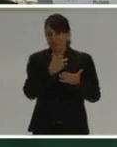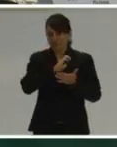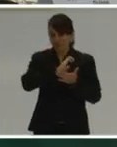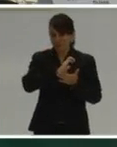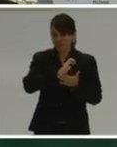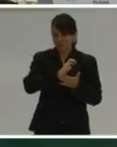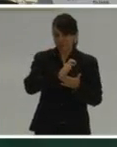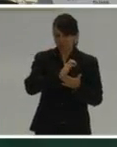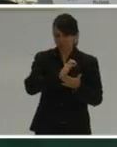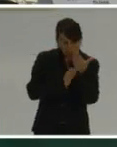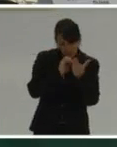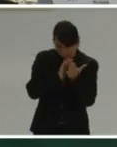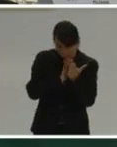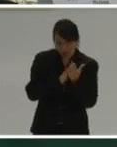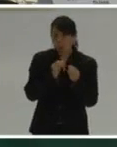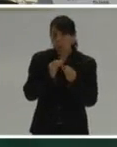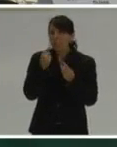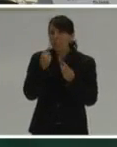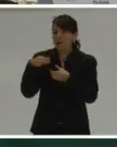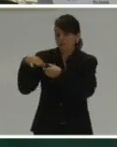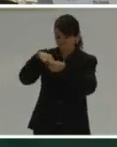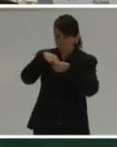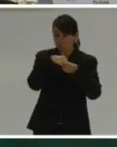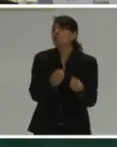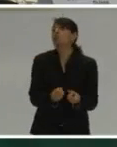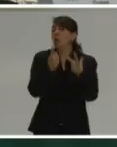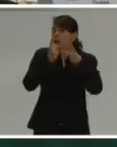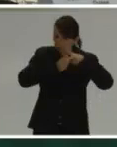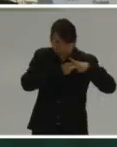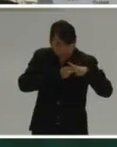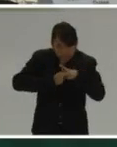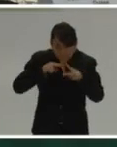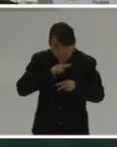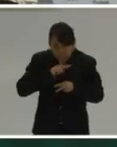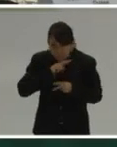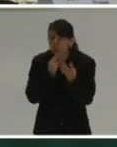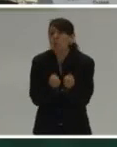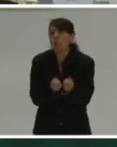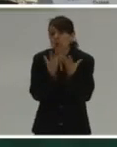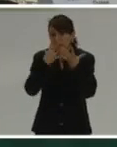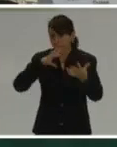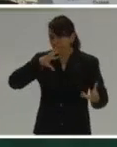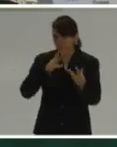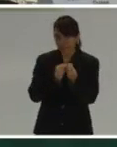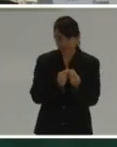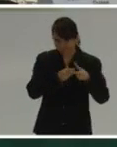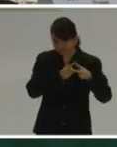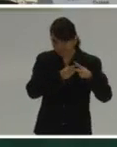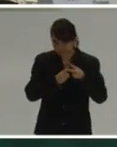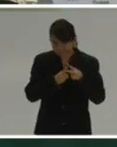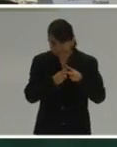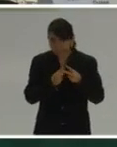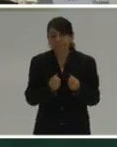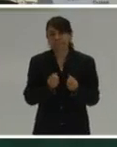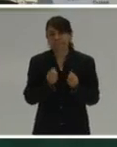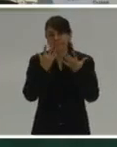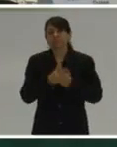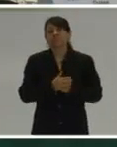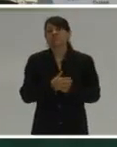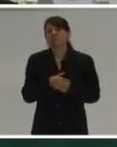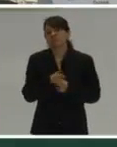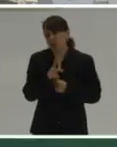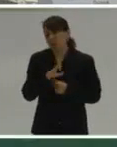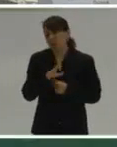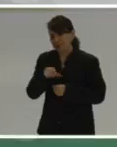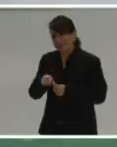cuenteo rápido. Y cuando se va al área rural, dice, por muy moderno que